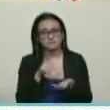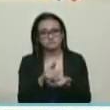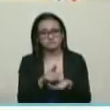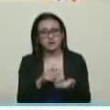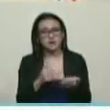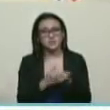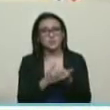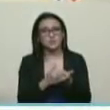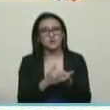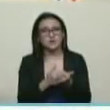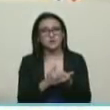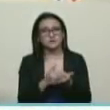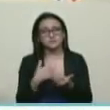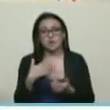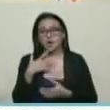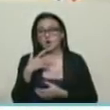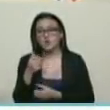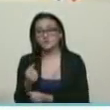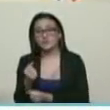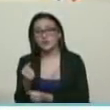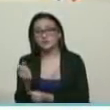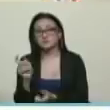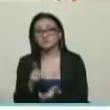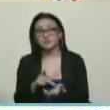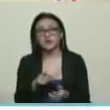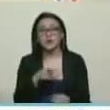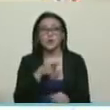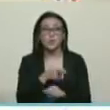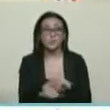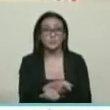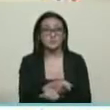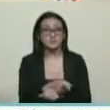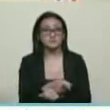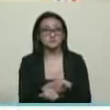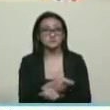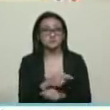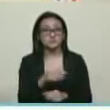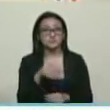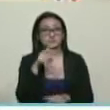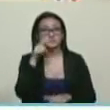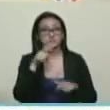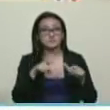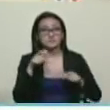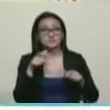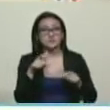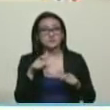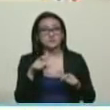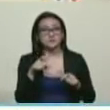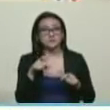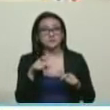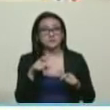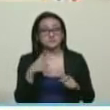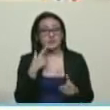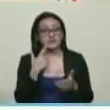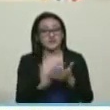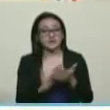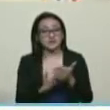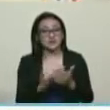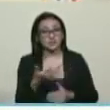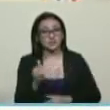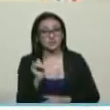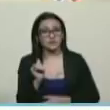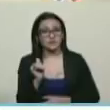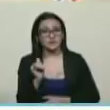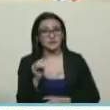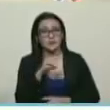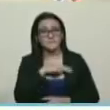la persona de su confianza. Es obligación de las electoras, de los testigos que están allí, de